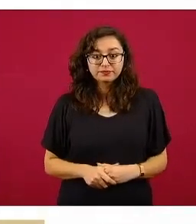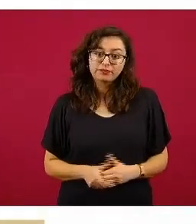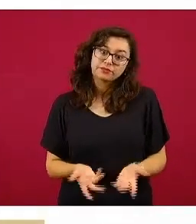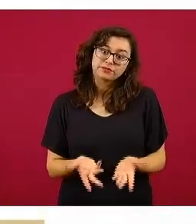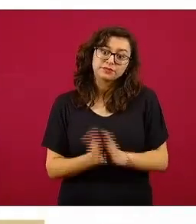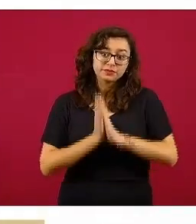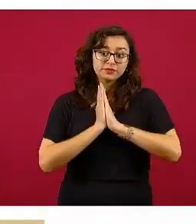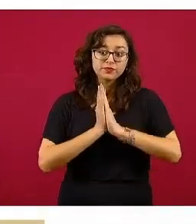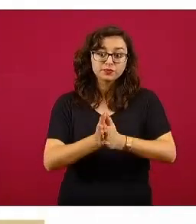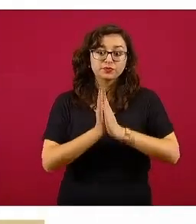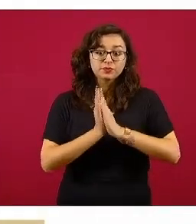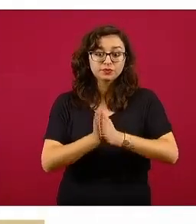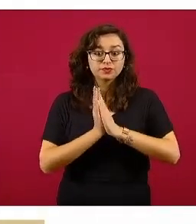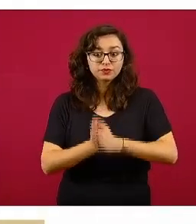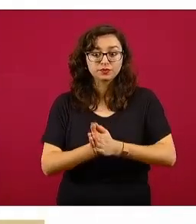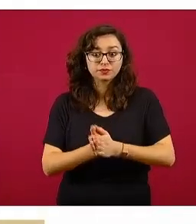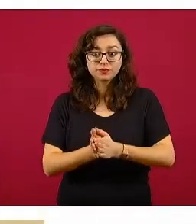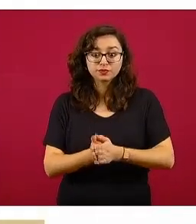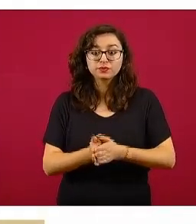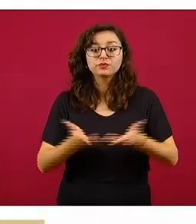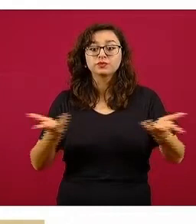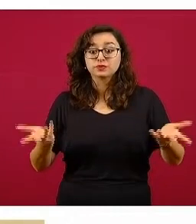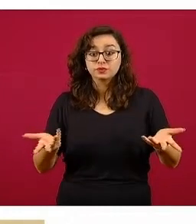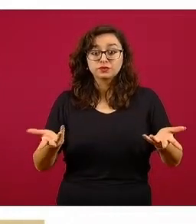Por favor, prensa mexicana,